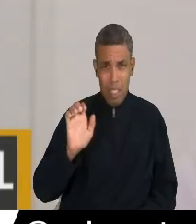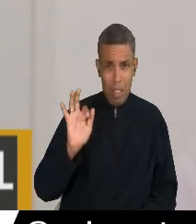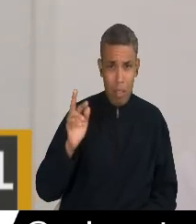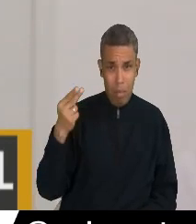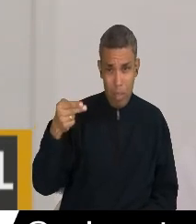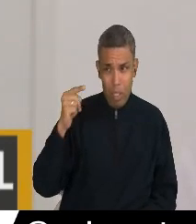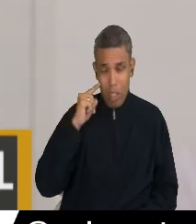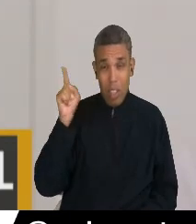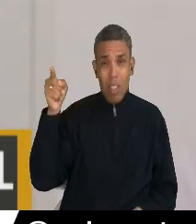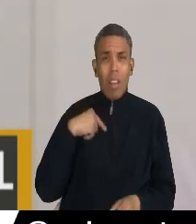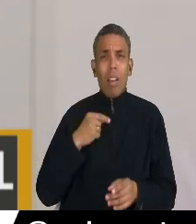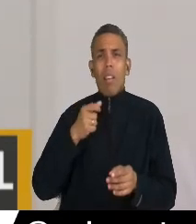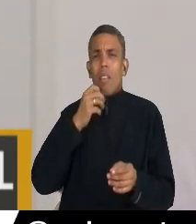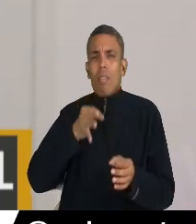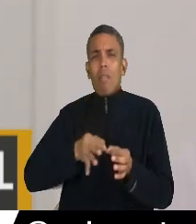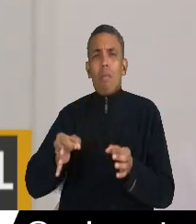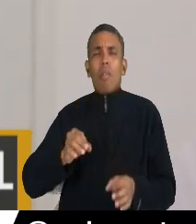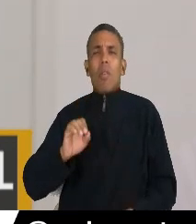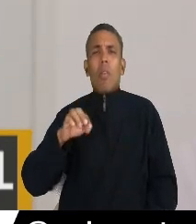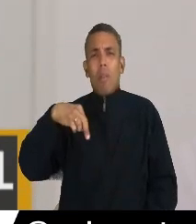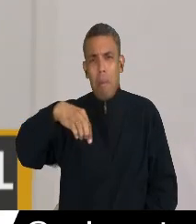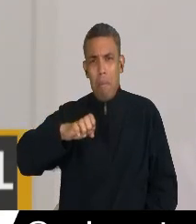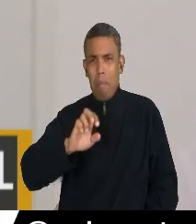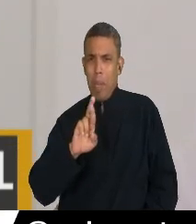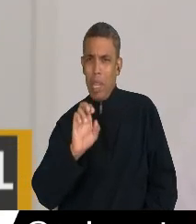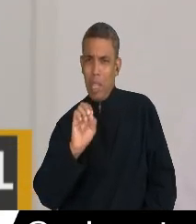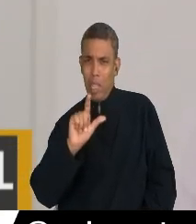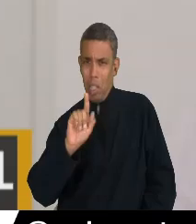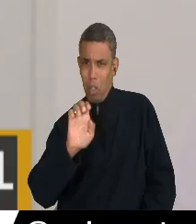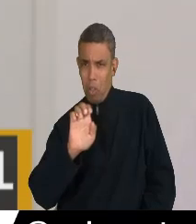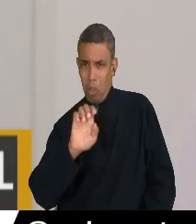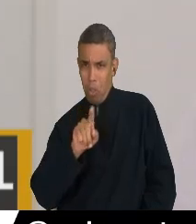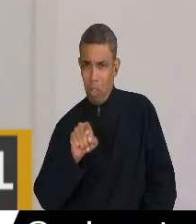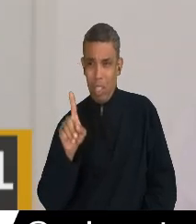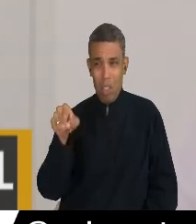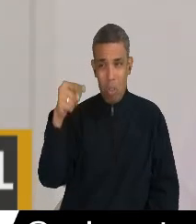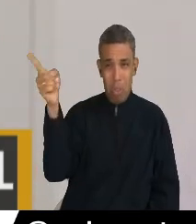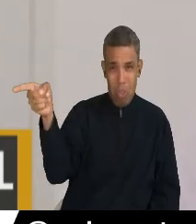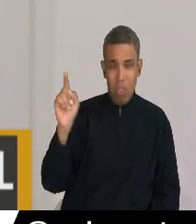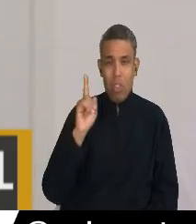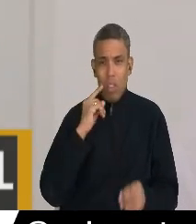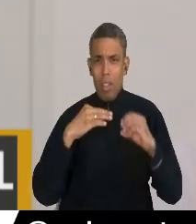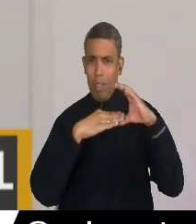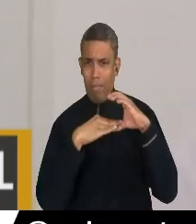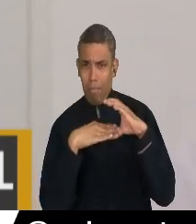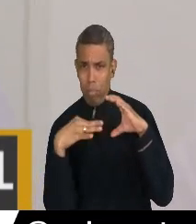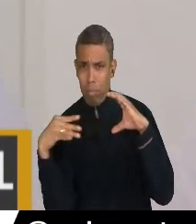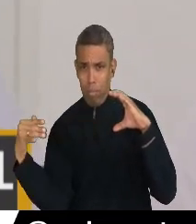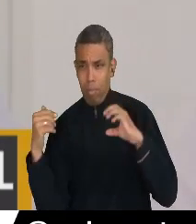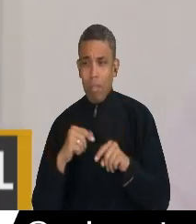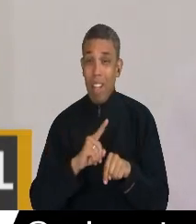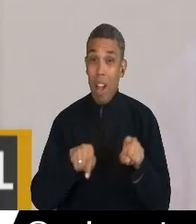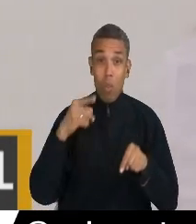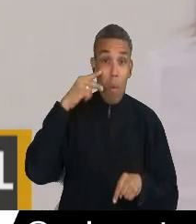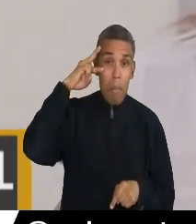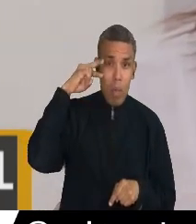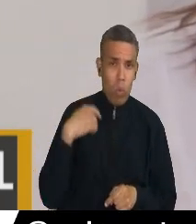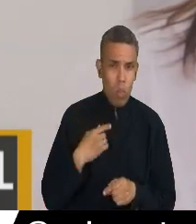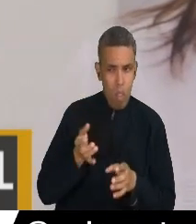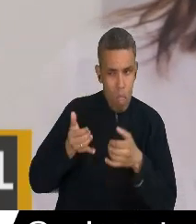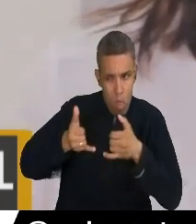Los Peroles, en el corregimiento del centro y también en la meseta de San Rafael, han venido denunciando a estas personas inescrupulosas. Justamente se encuentra a mi lado